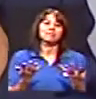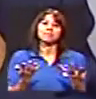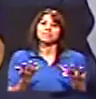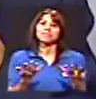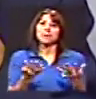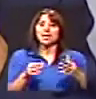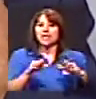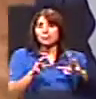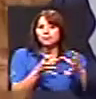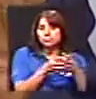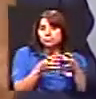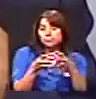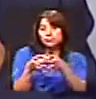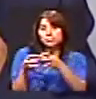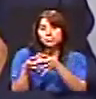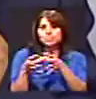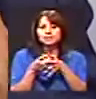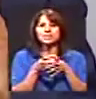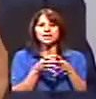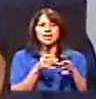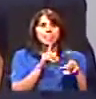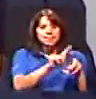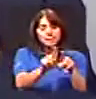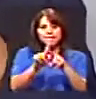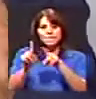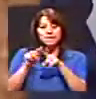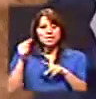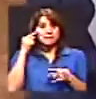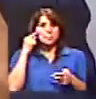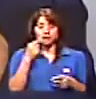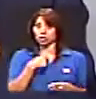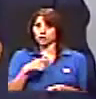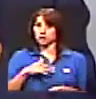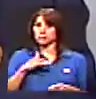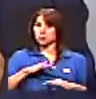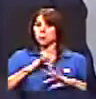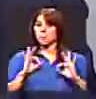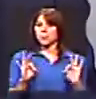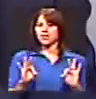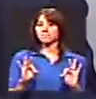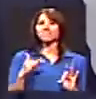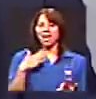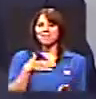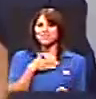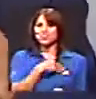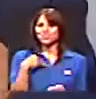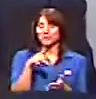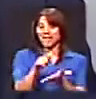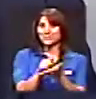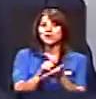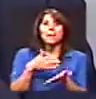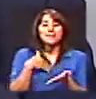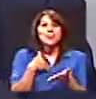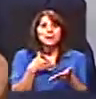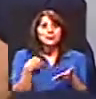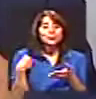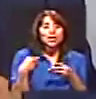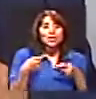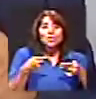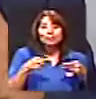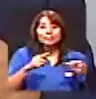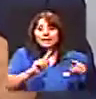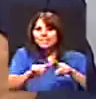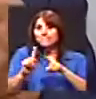de movimientos, de pensamientos, que a mí me hace sentir muy bien, porque a mí eso es lo que me gusta. Me gusta la discusión, me gusta